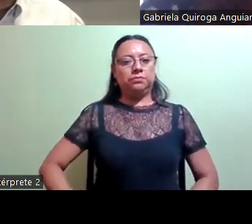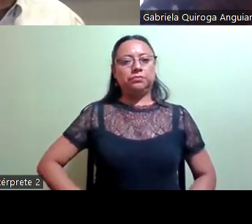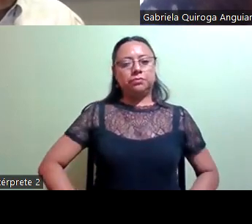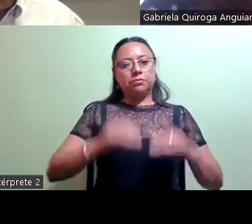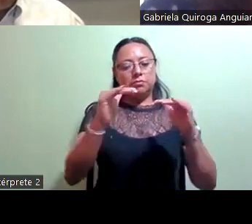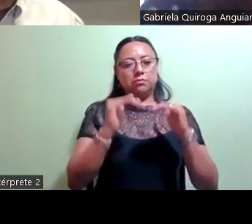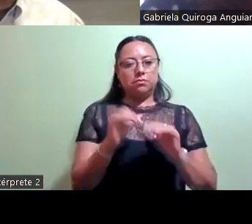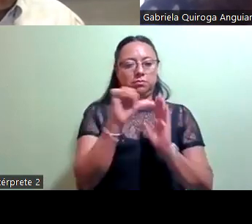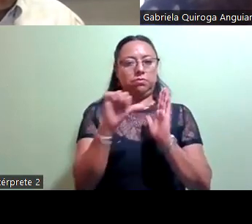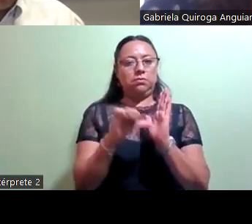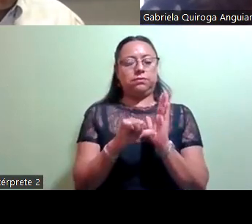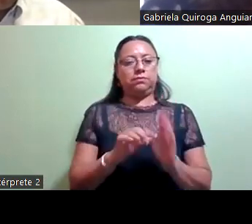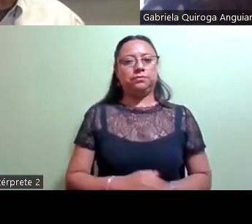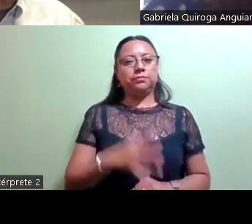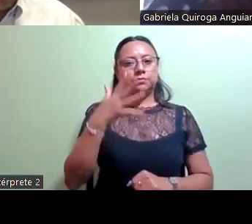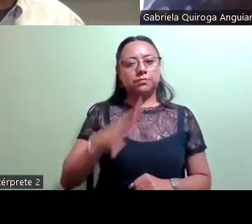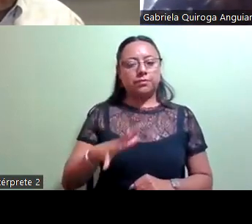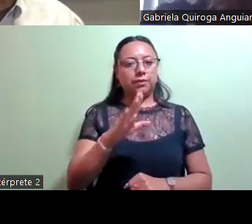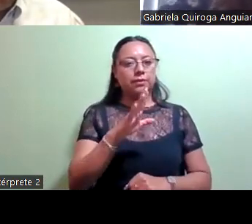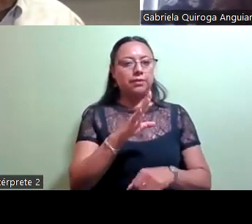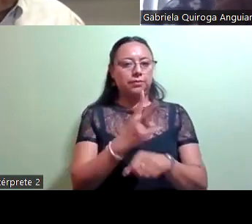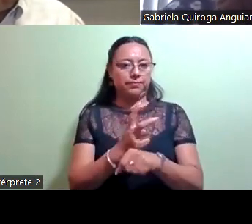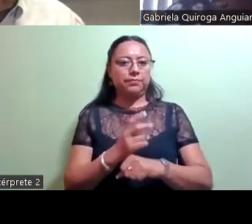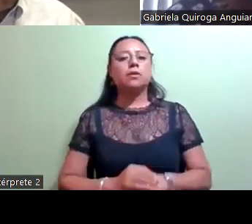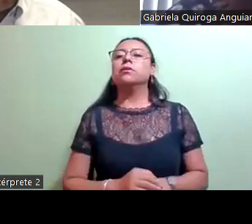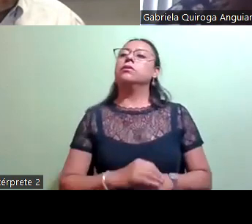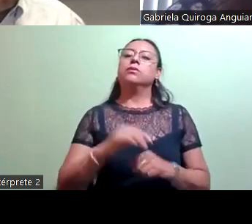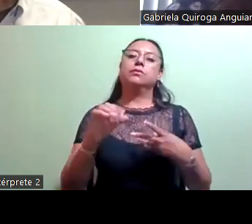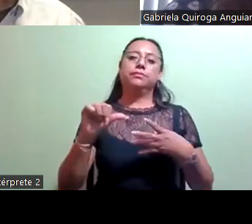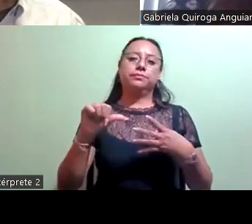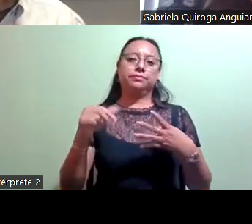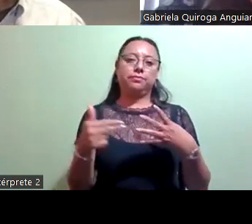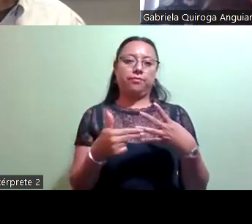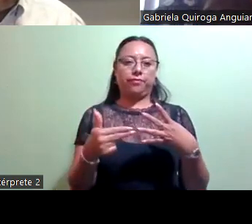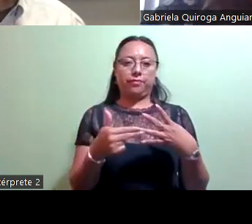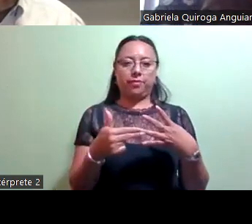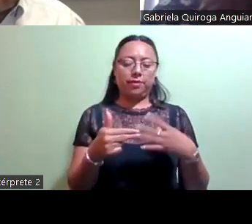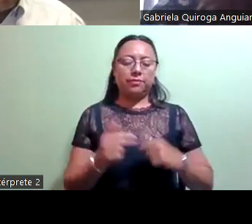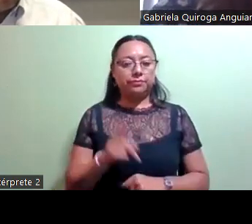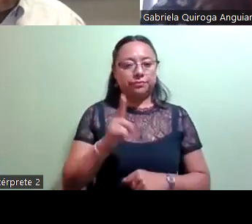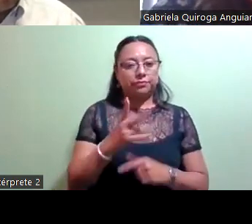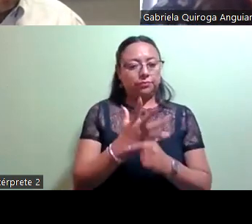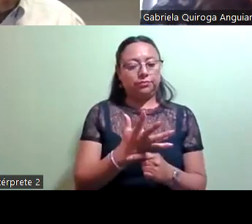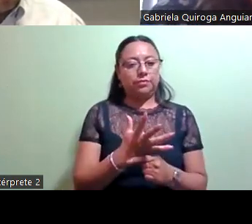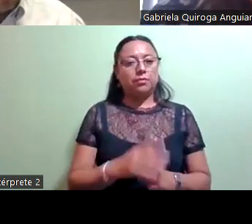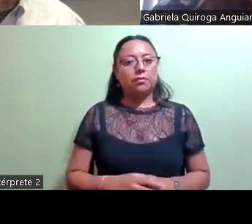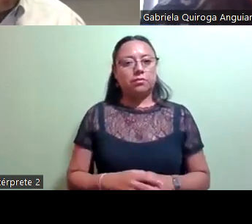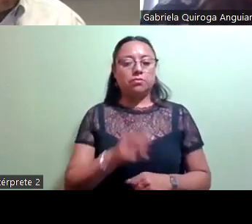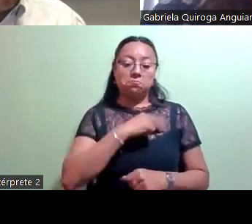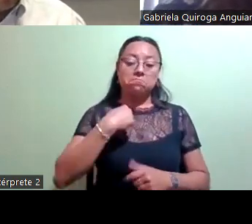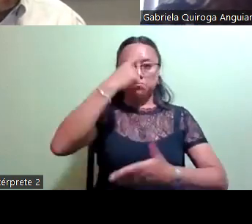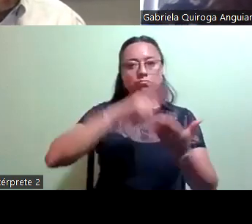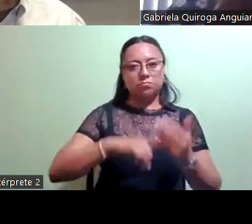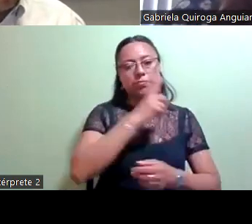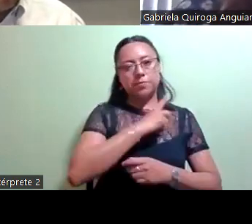el artículo 10 bis, en el inciso H, lo que consideramos es que se